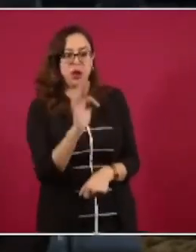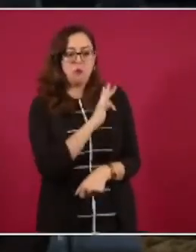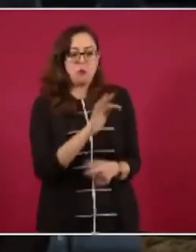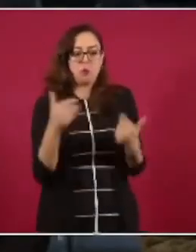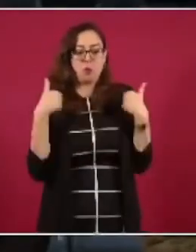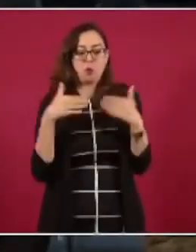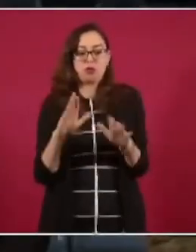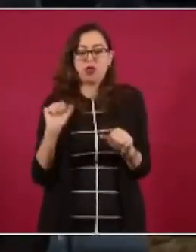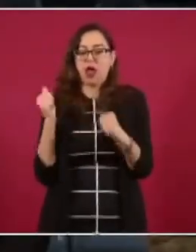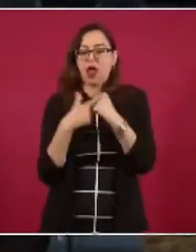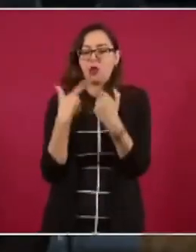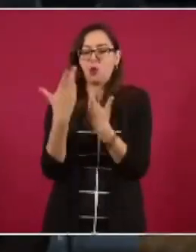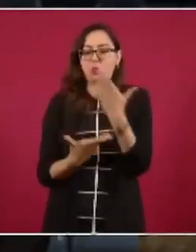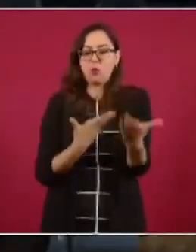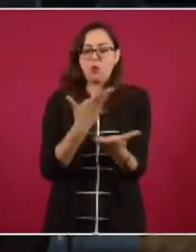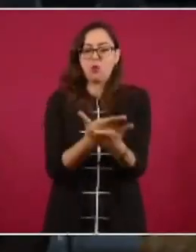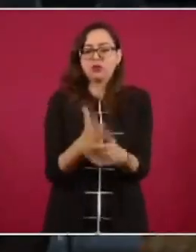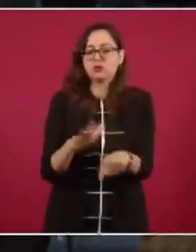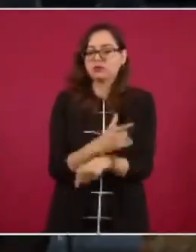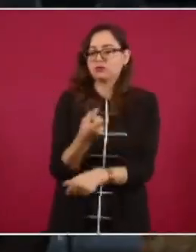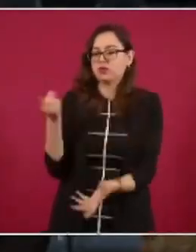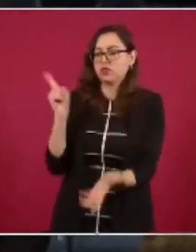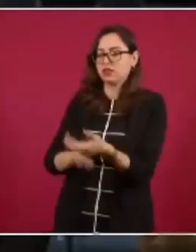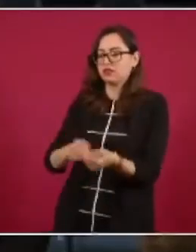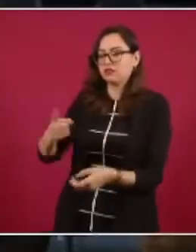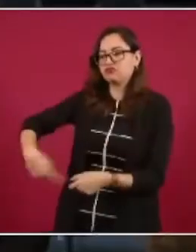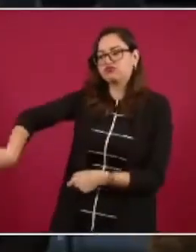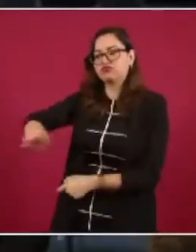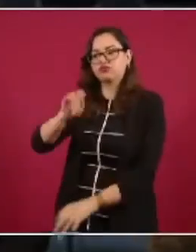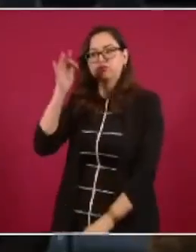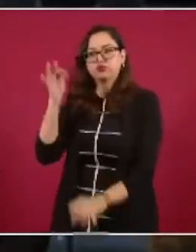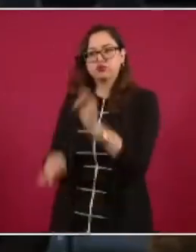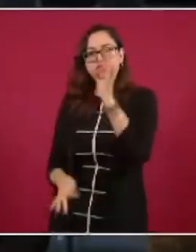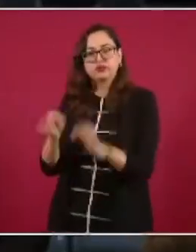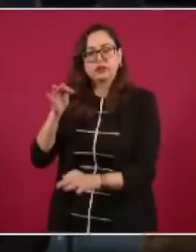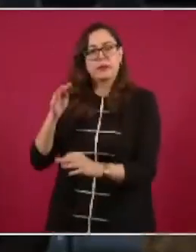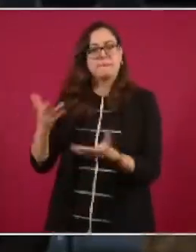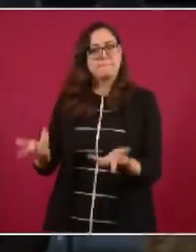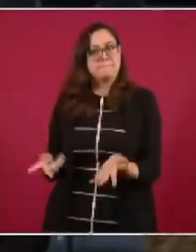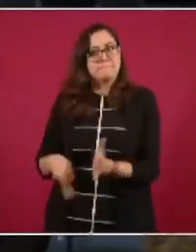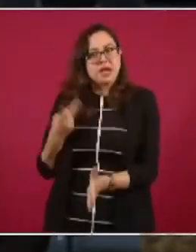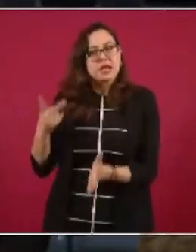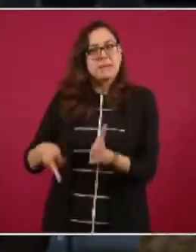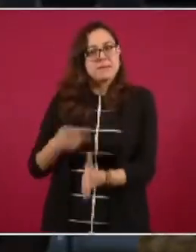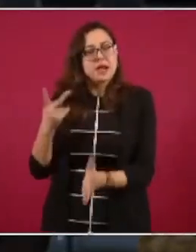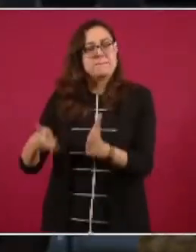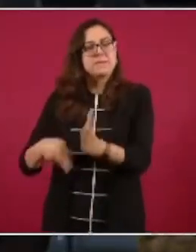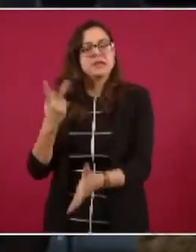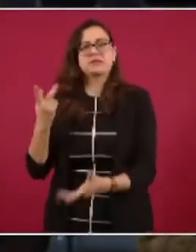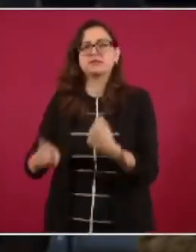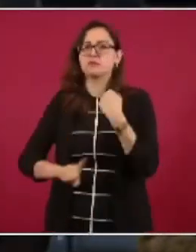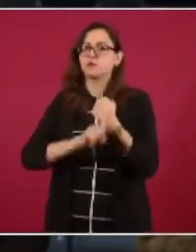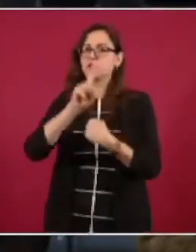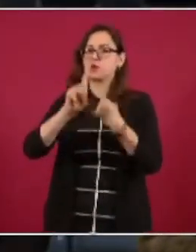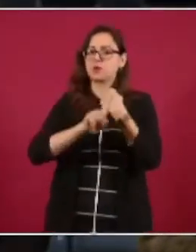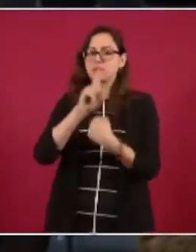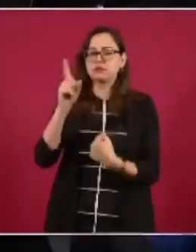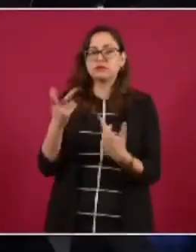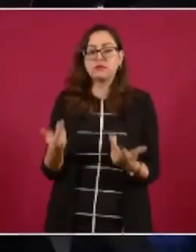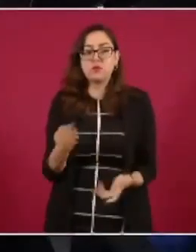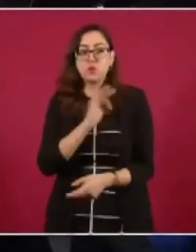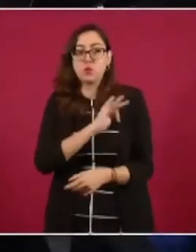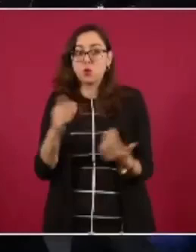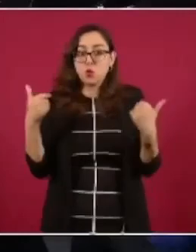en conflicto, situaciones de injusticia y desde luego los que están detenidos. No sé si ha pensado en ese, en esa salida,